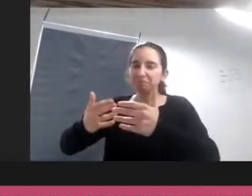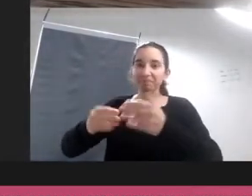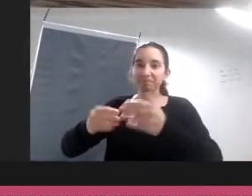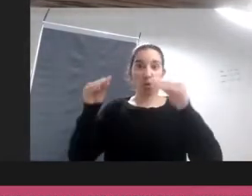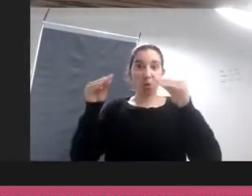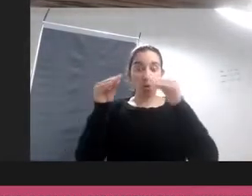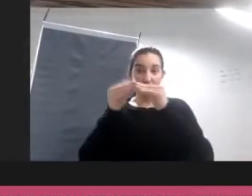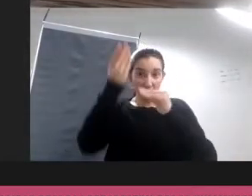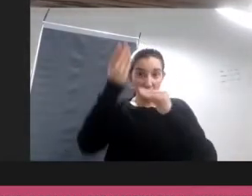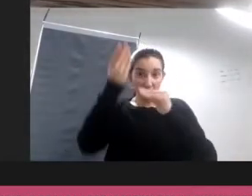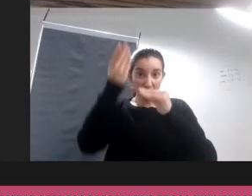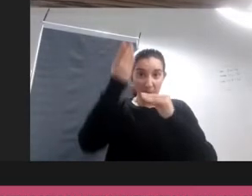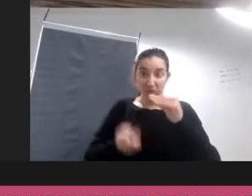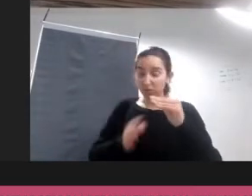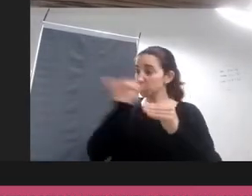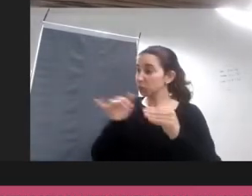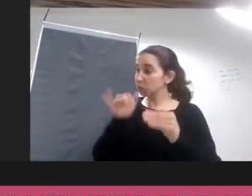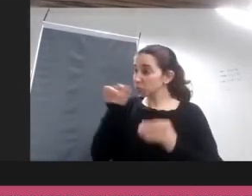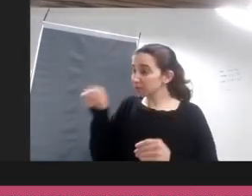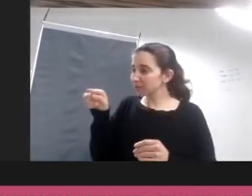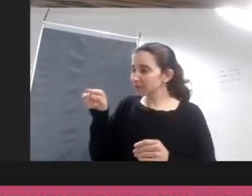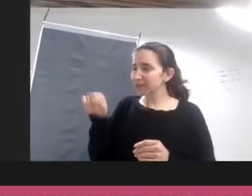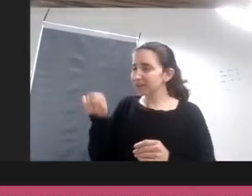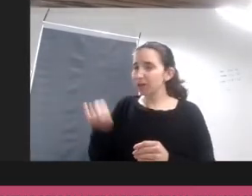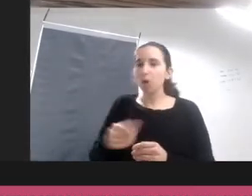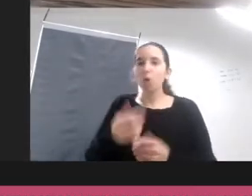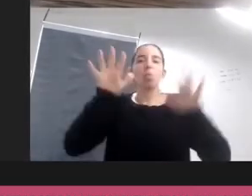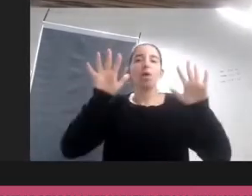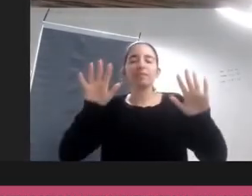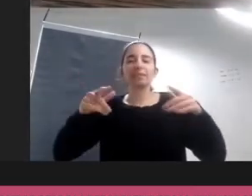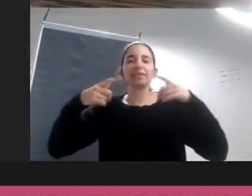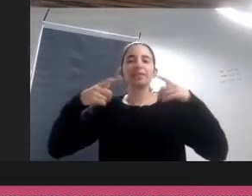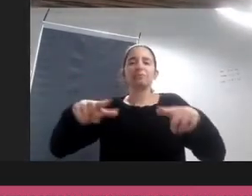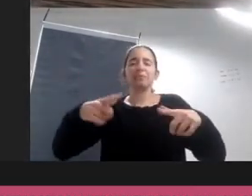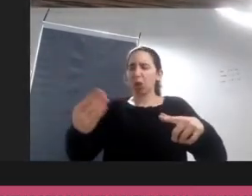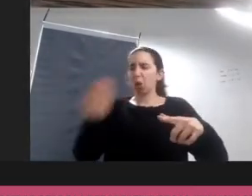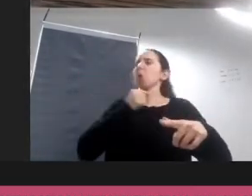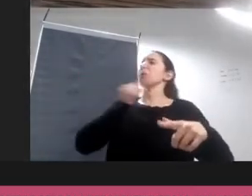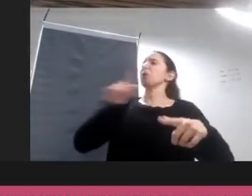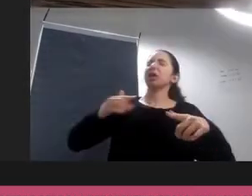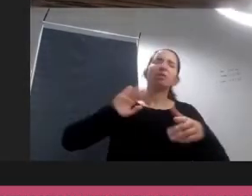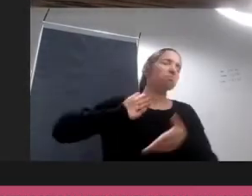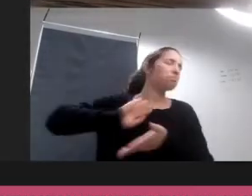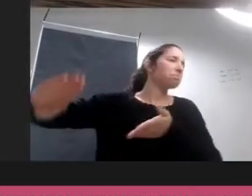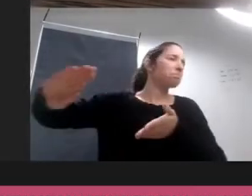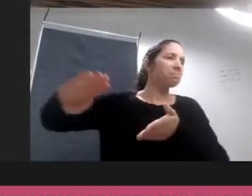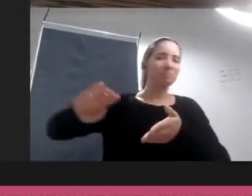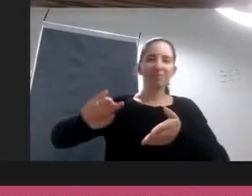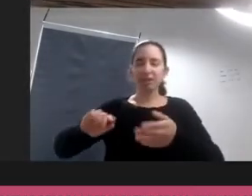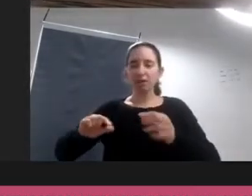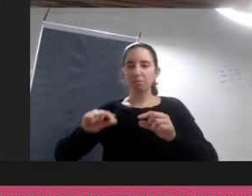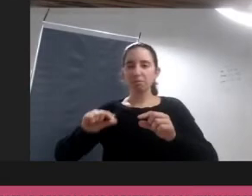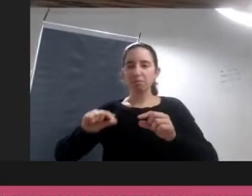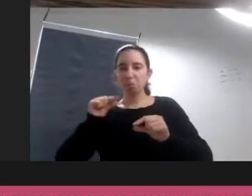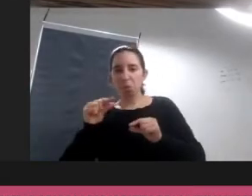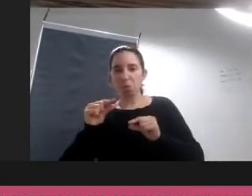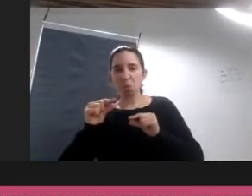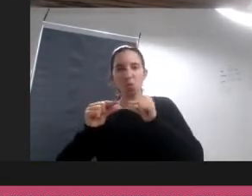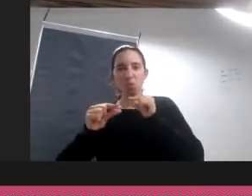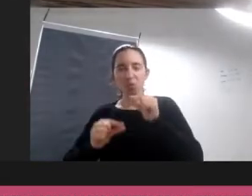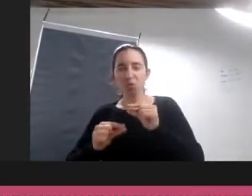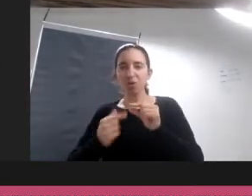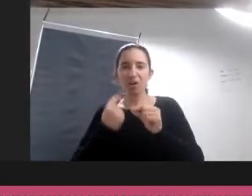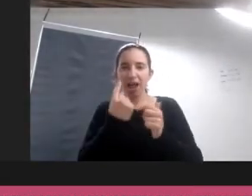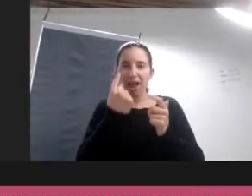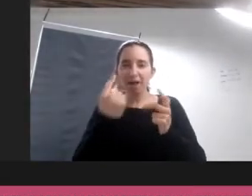me contó en algún momento que tiró un plato, por ejemplo, rechazando una comida, etcétera, etcétera. Todos esos eran momentos de